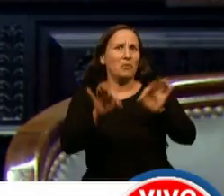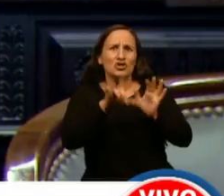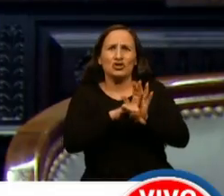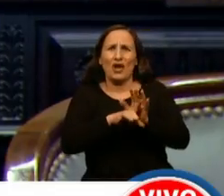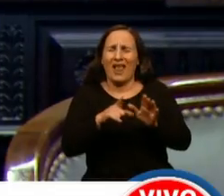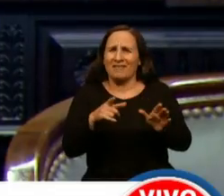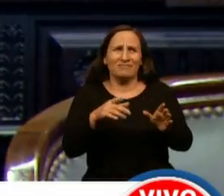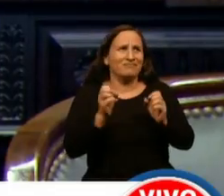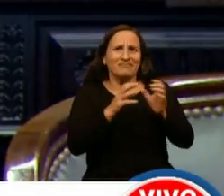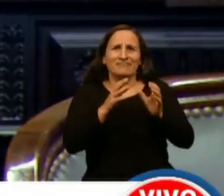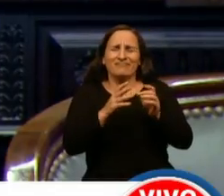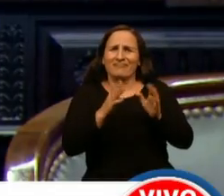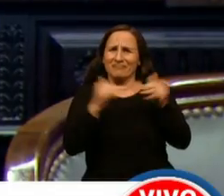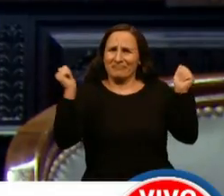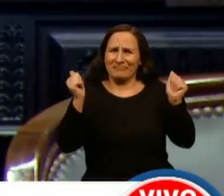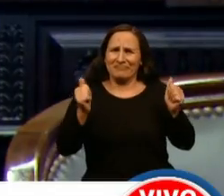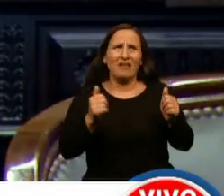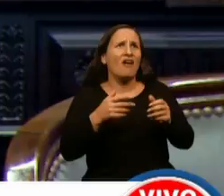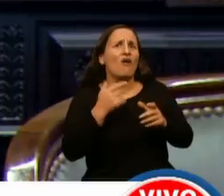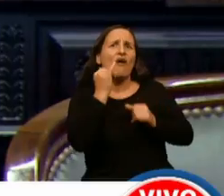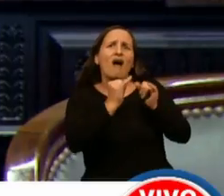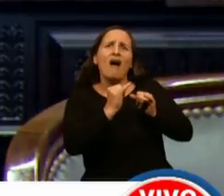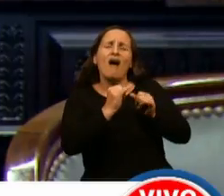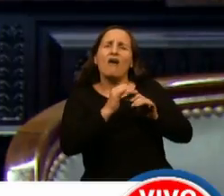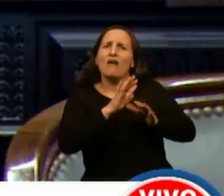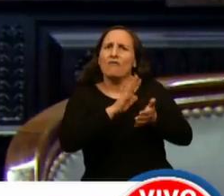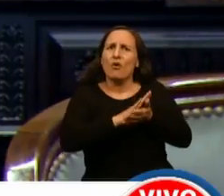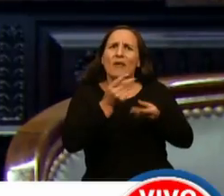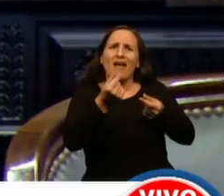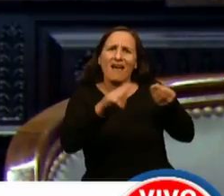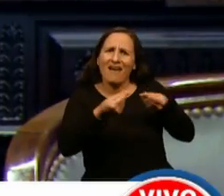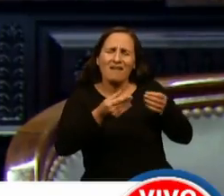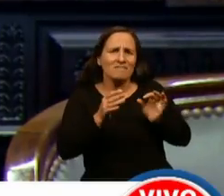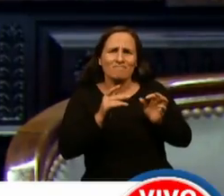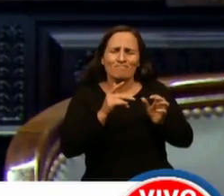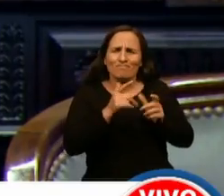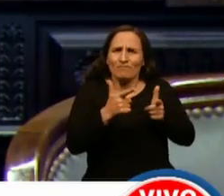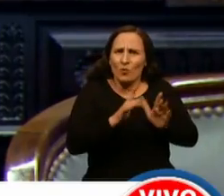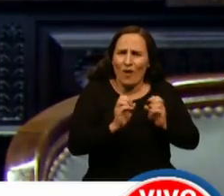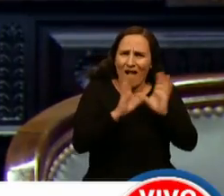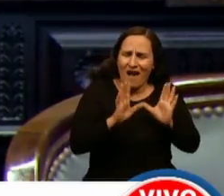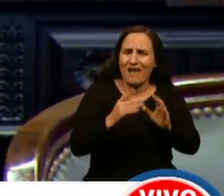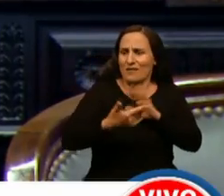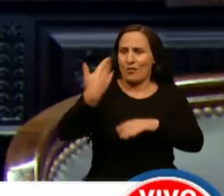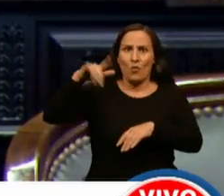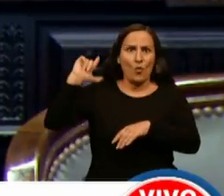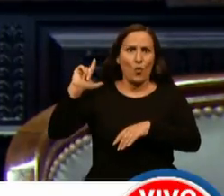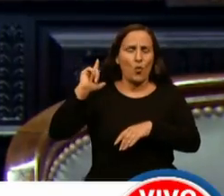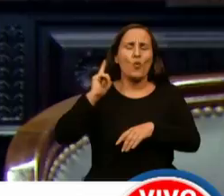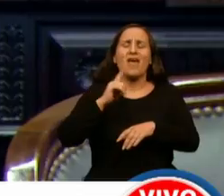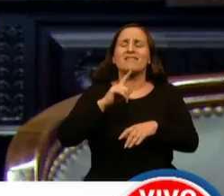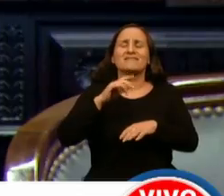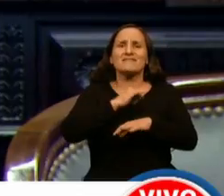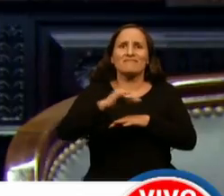base o informe financiero en donde se incluyen así lo dijo el lunes pasado en la reunión informativa del